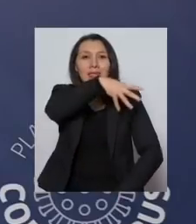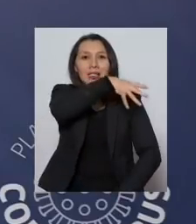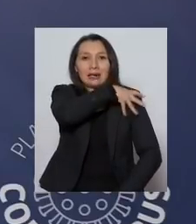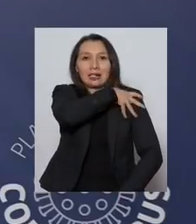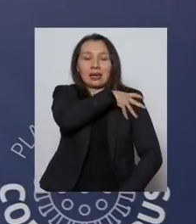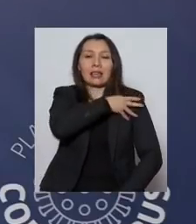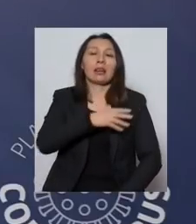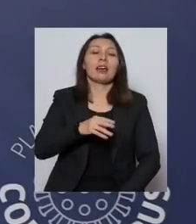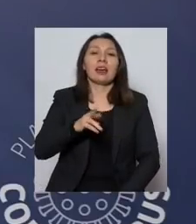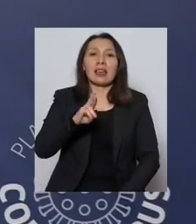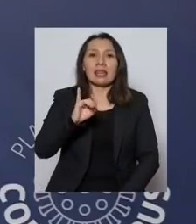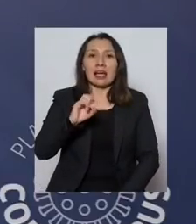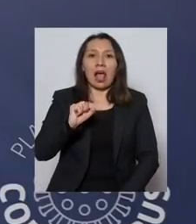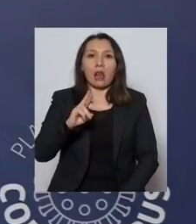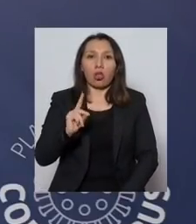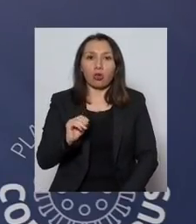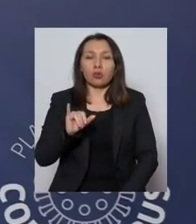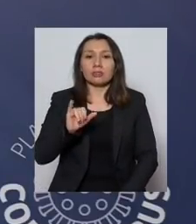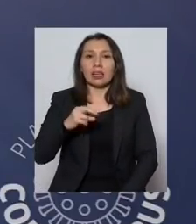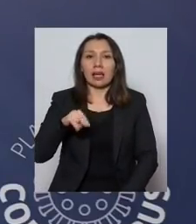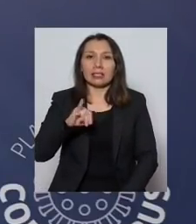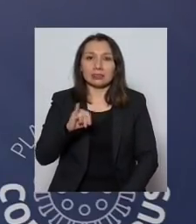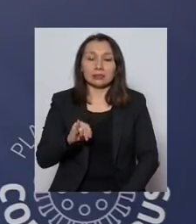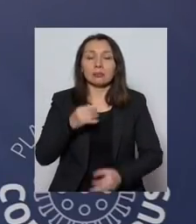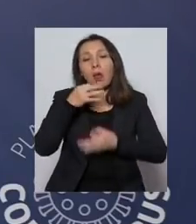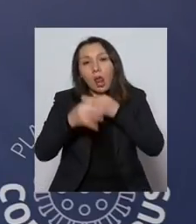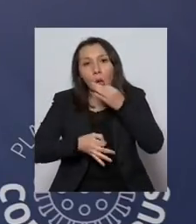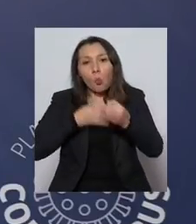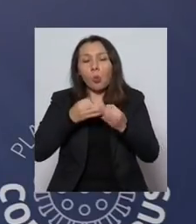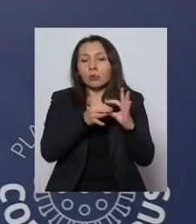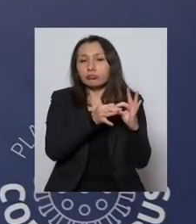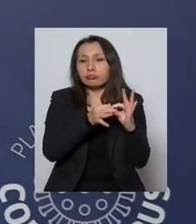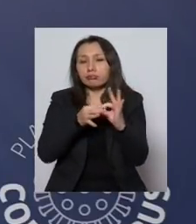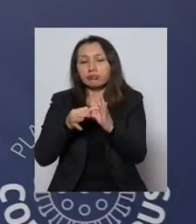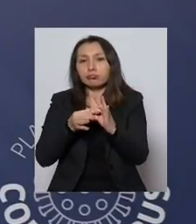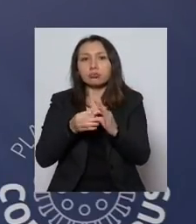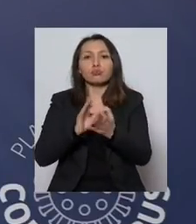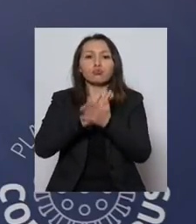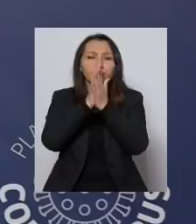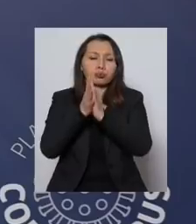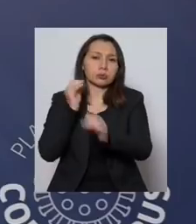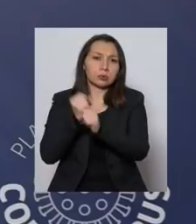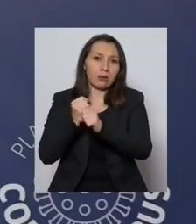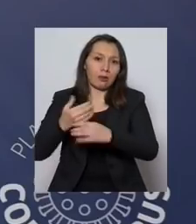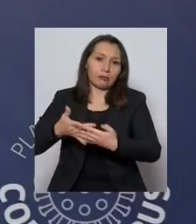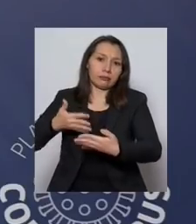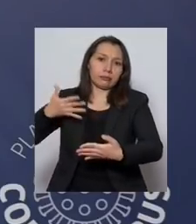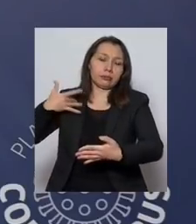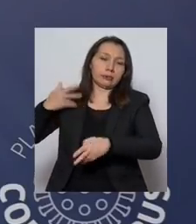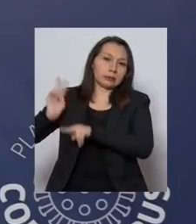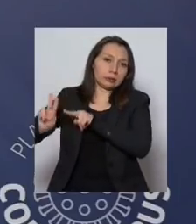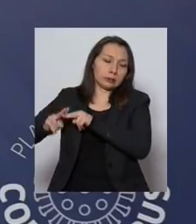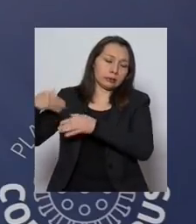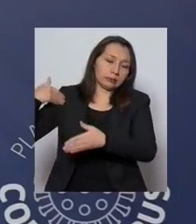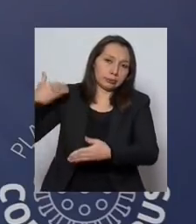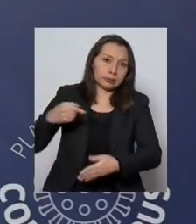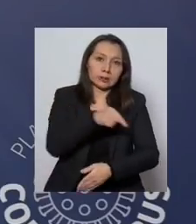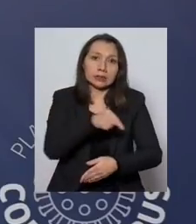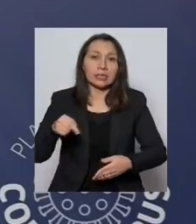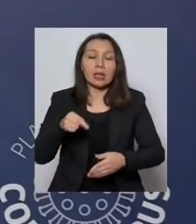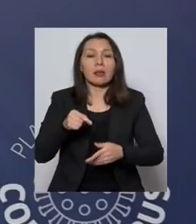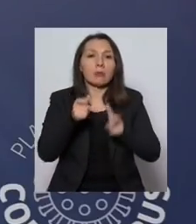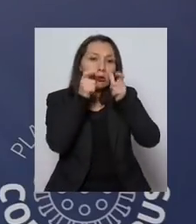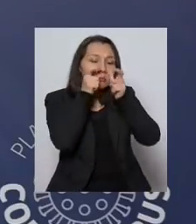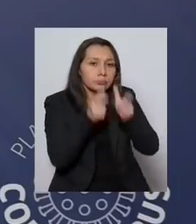general Ricardo Yáñez para que cuente de cuenta de todo el trabajo que se ha realizado durante esta semana, de